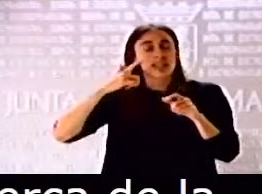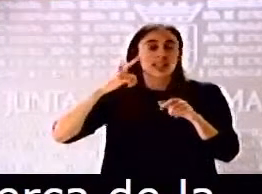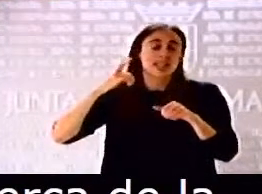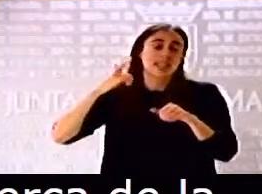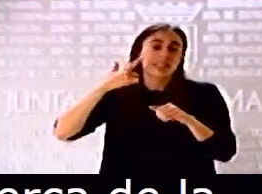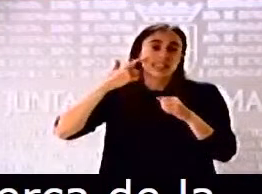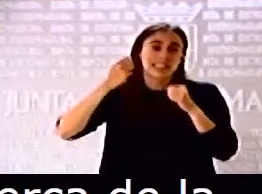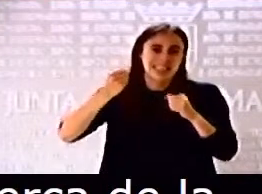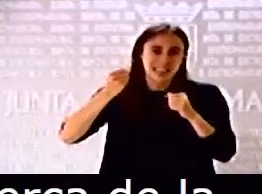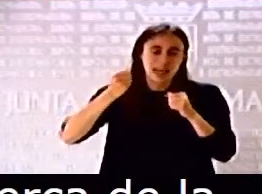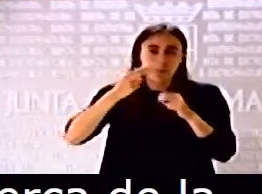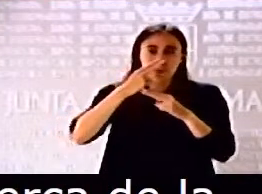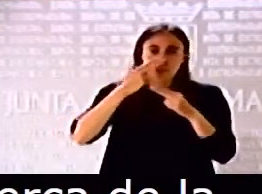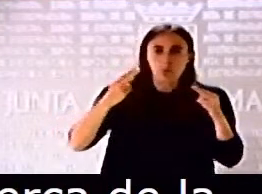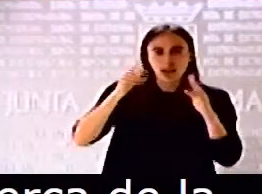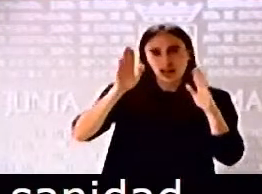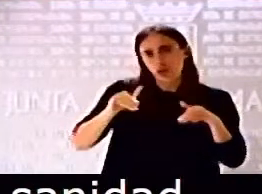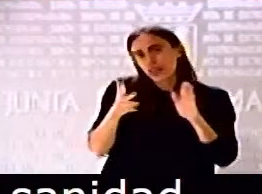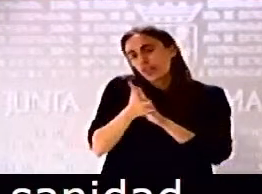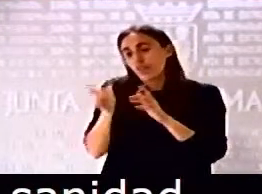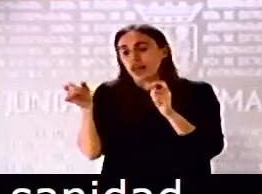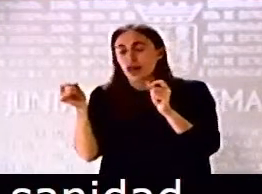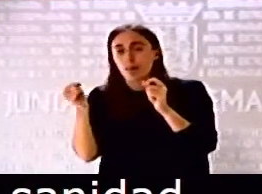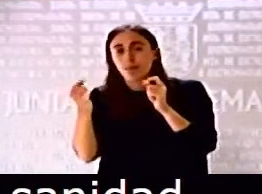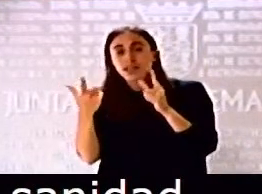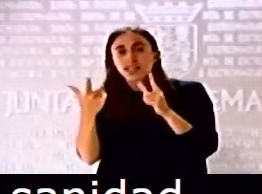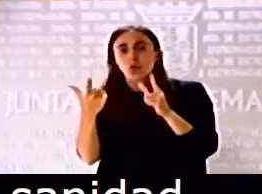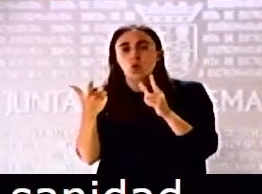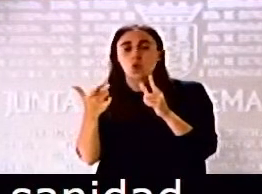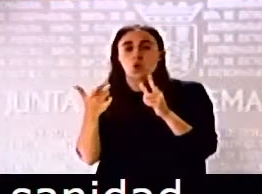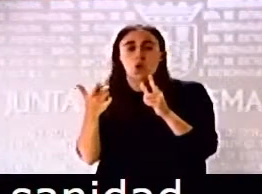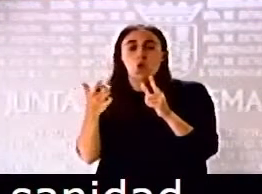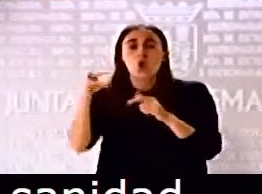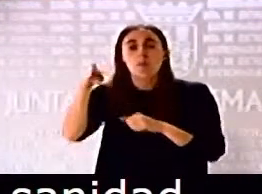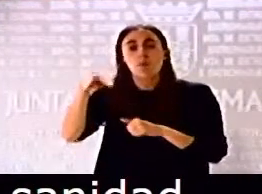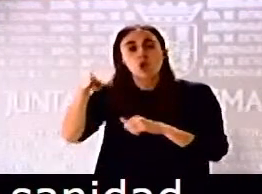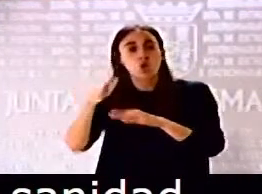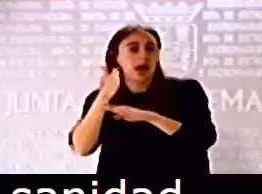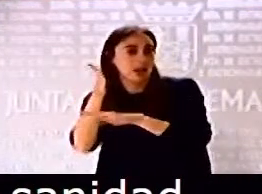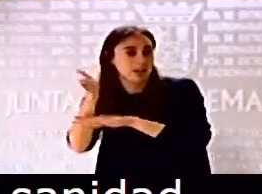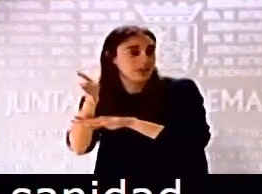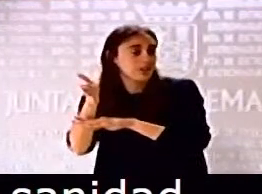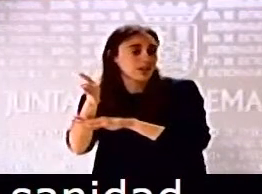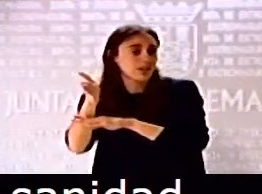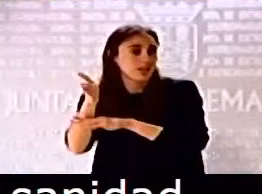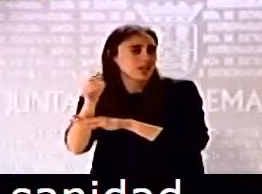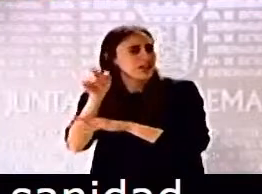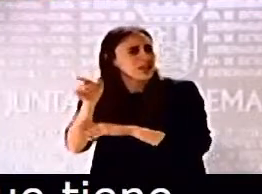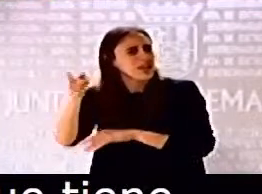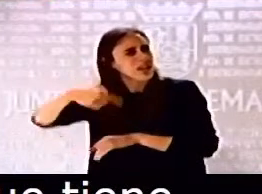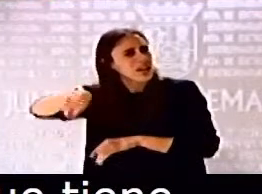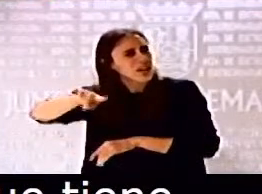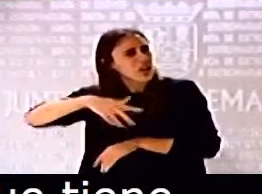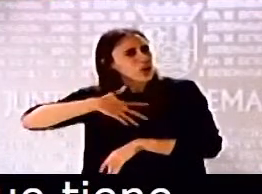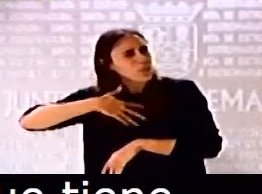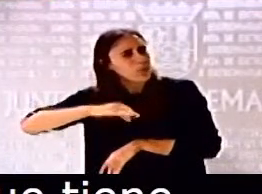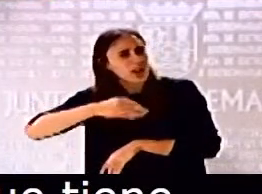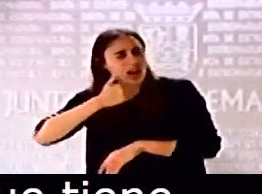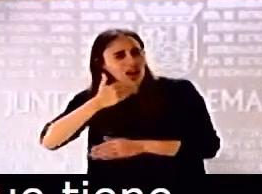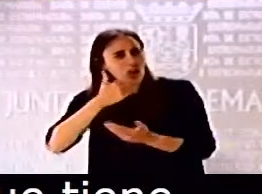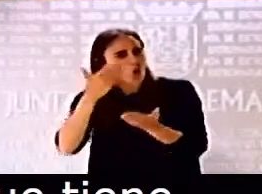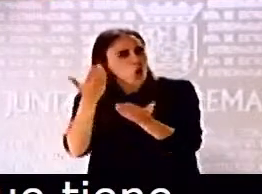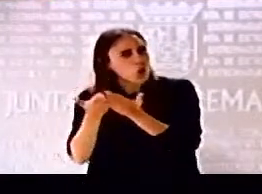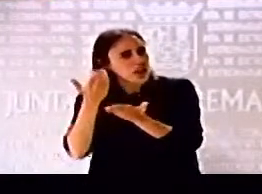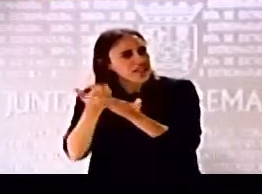que asisten a mutua, que tienen sanidad privada, perdón. ¿Ellos pueden tener algún